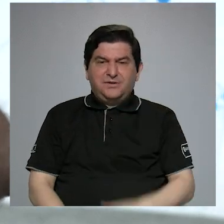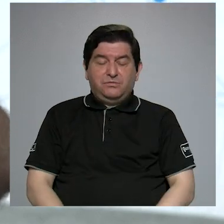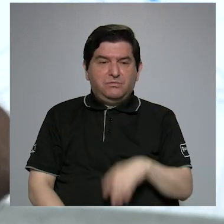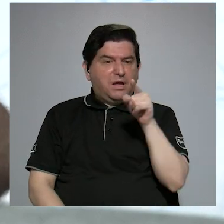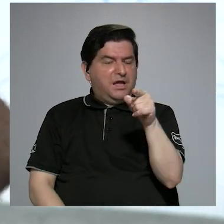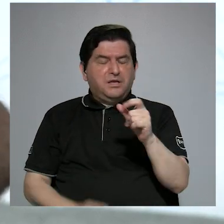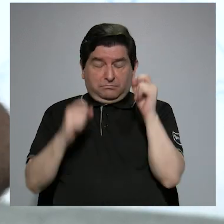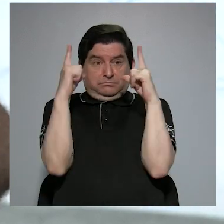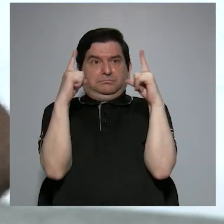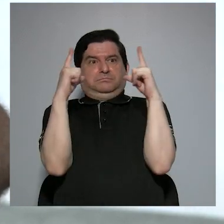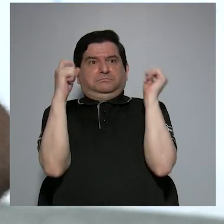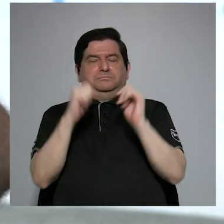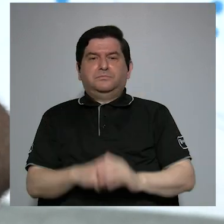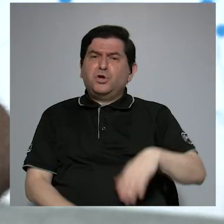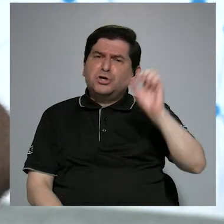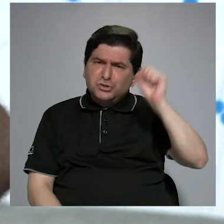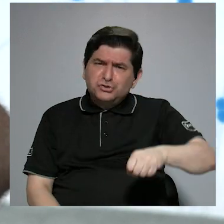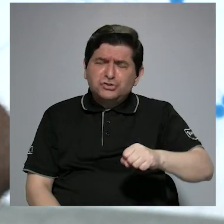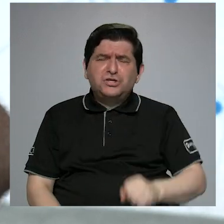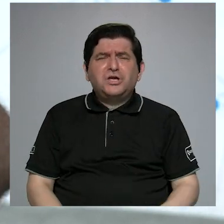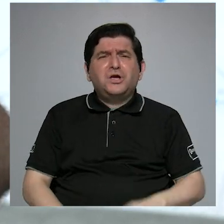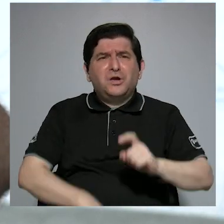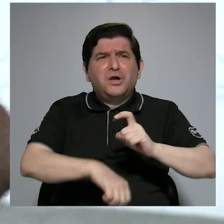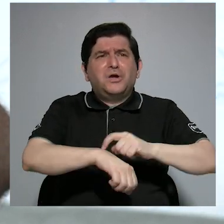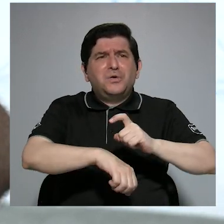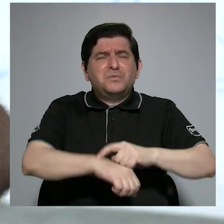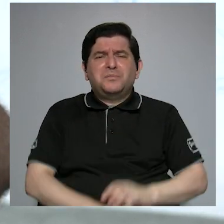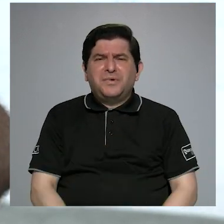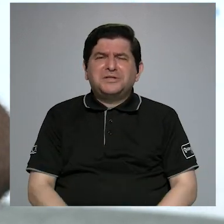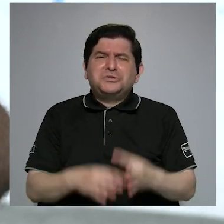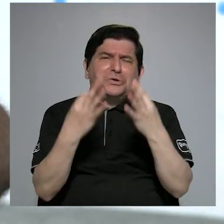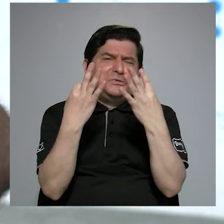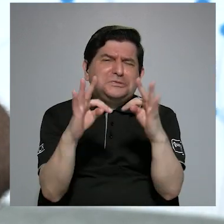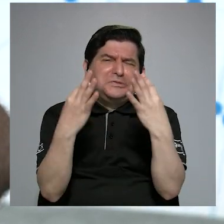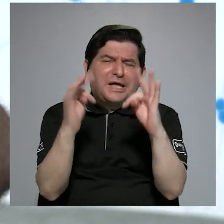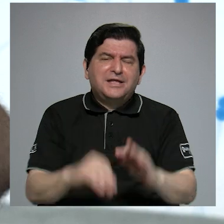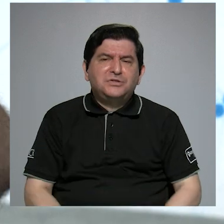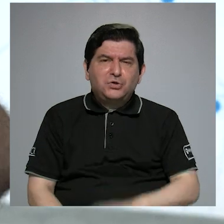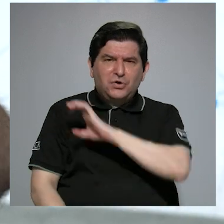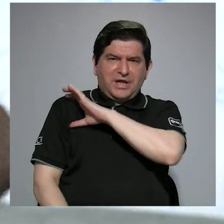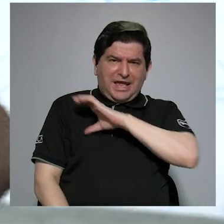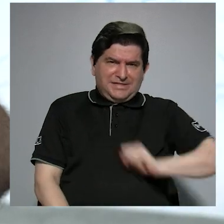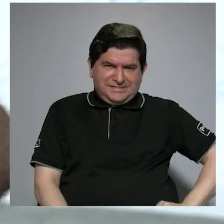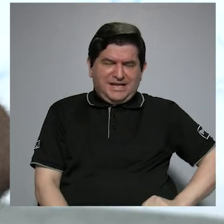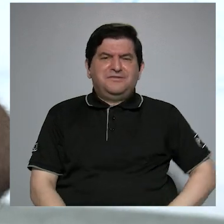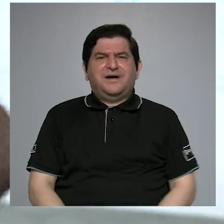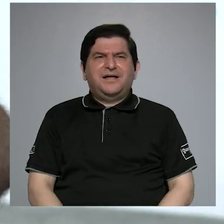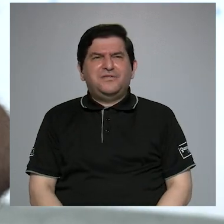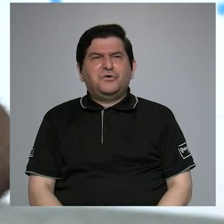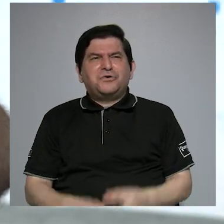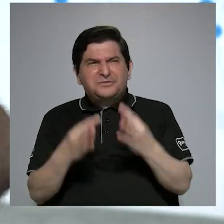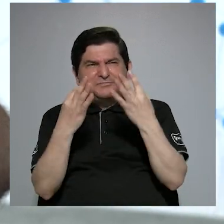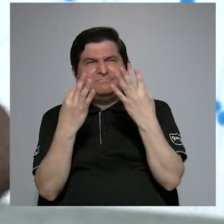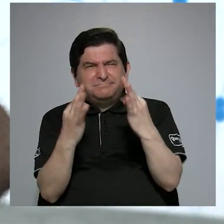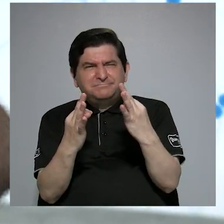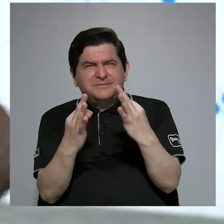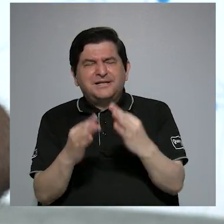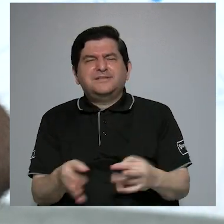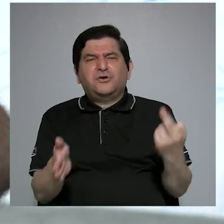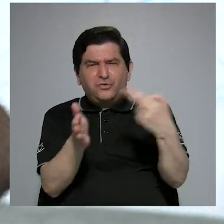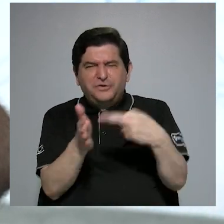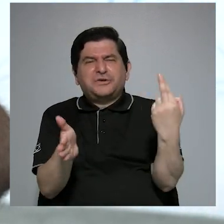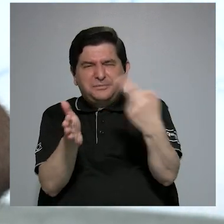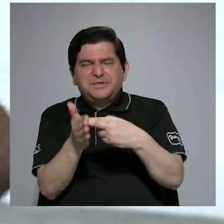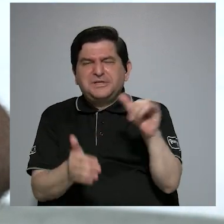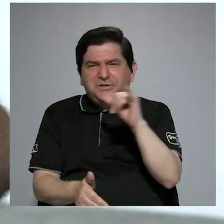les sorprende. Sí han habido, ¿verdad?, en algún momento como intenciones, por ejemplo en El Salvador en algún momento hubo como la intención de querer